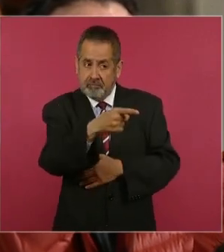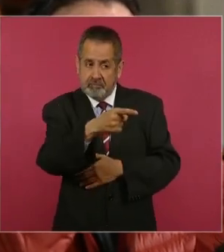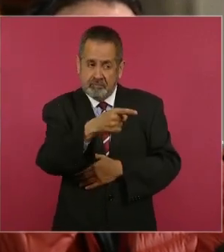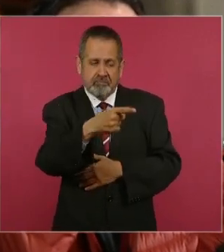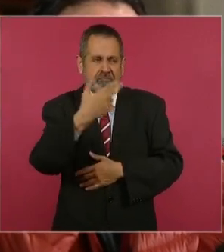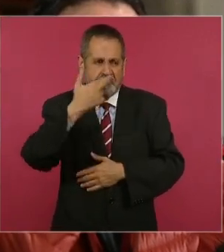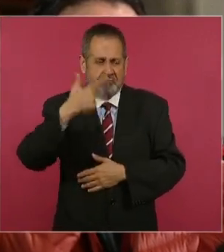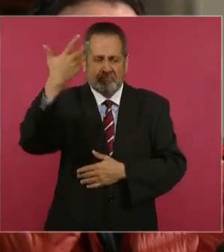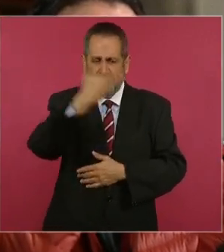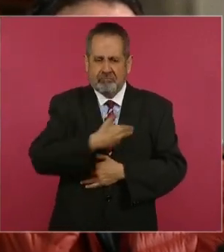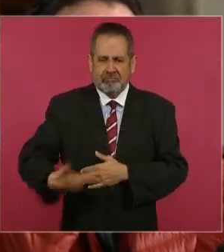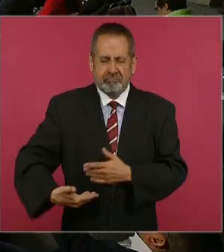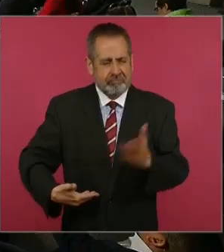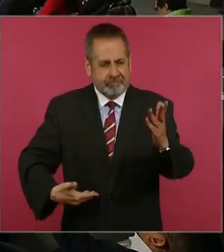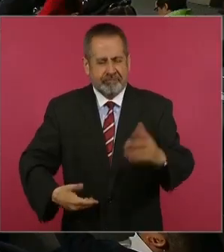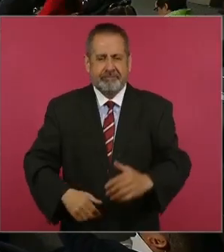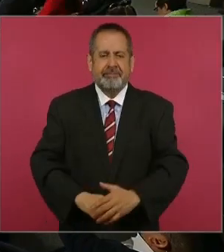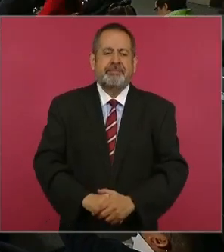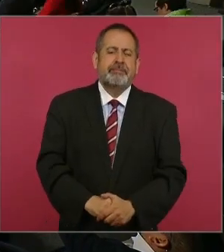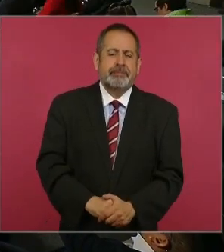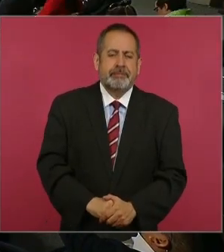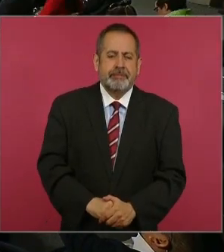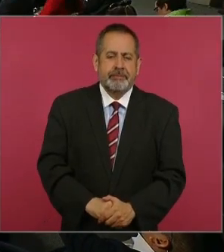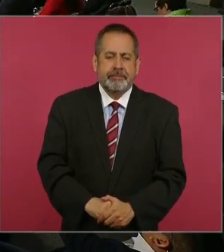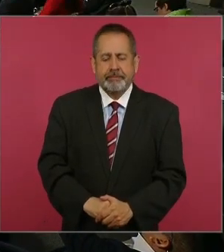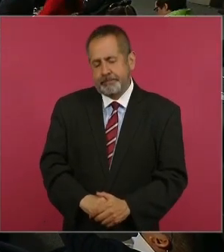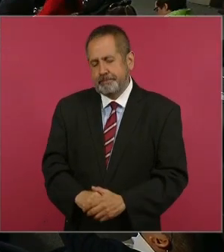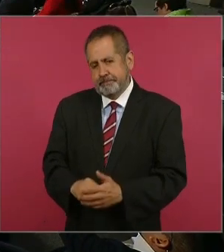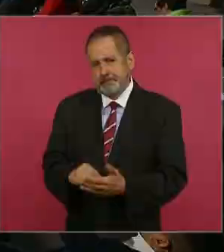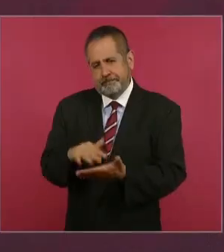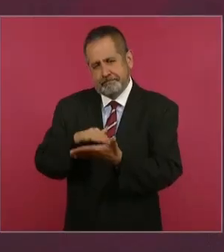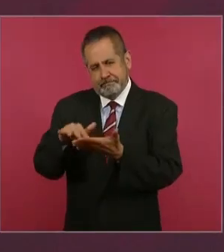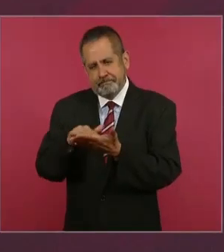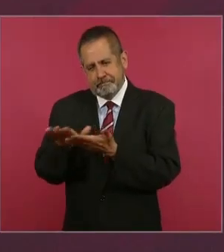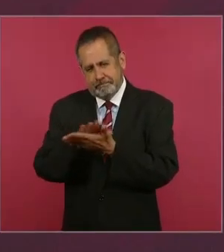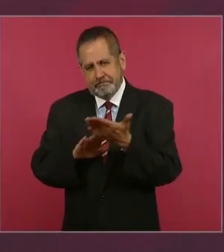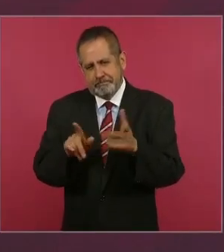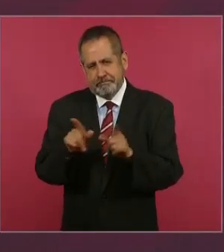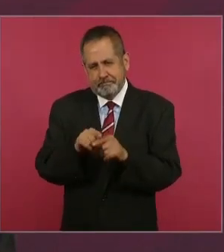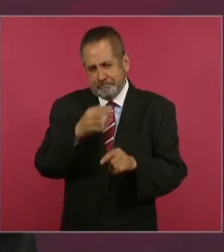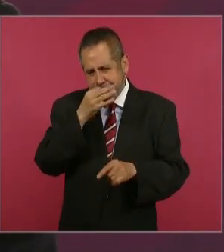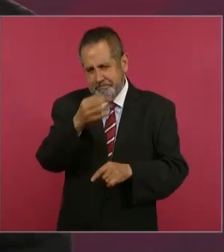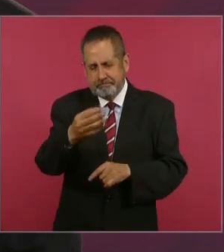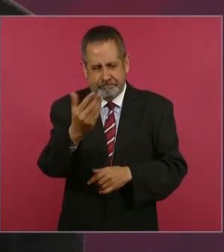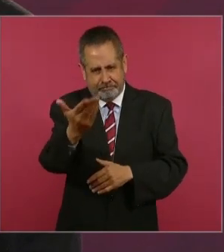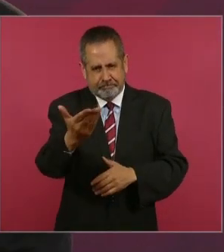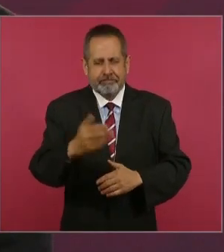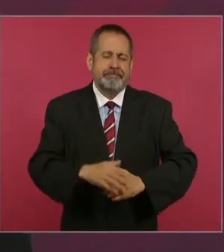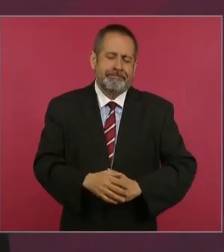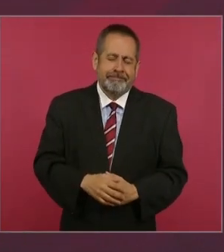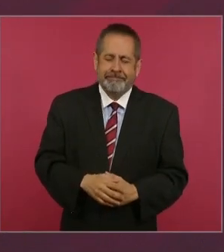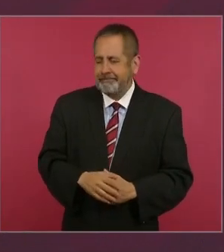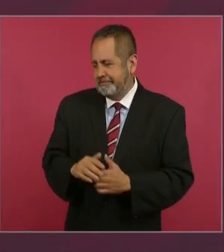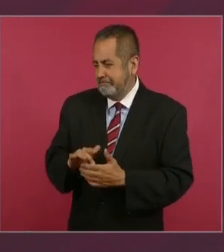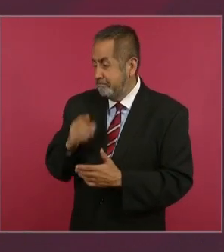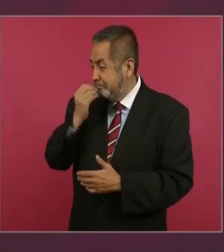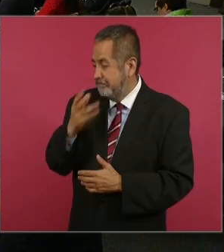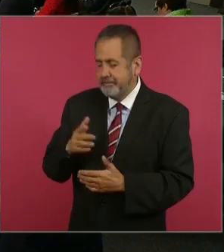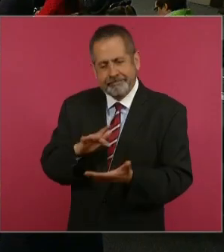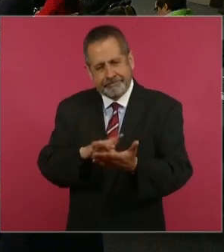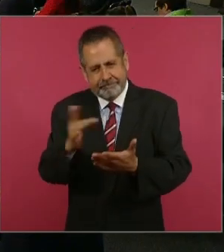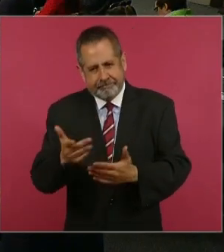mejor presidente Esta es una humilde Gracias señor presidente